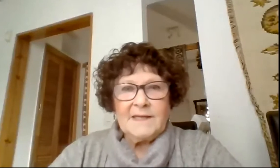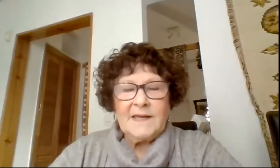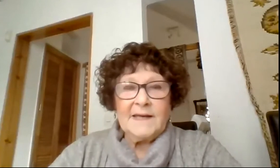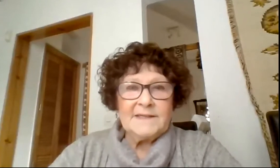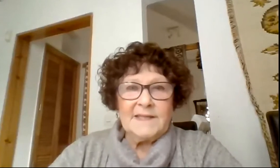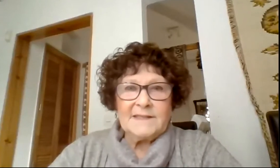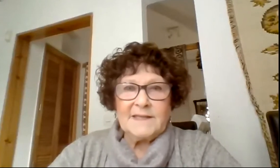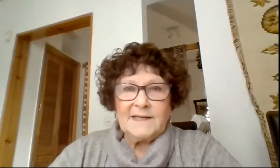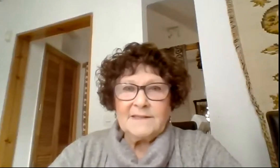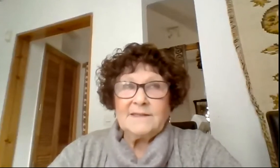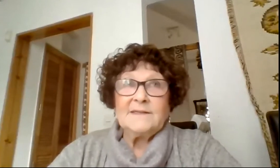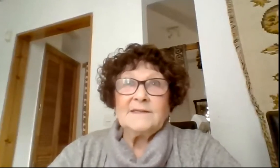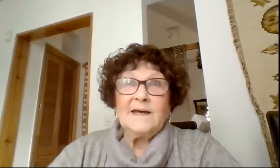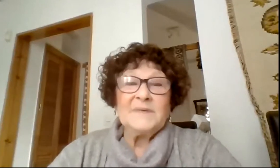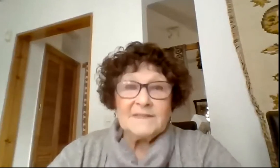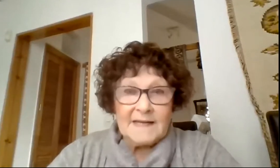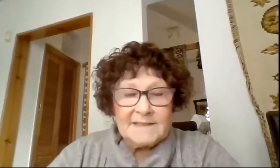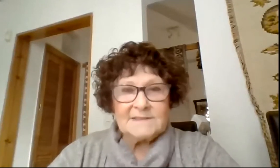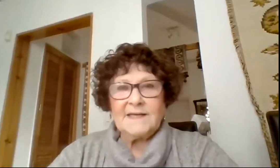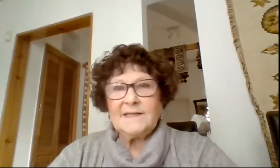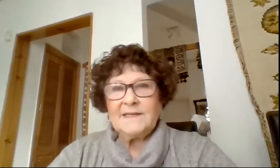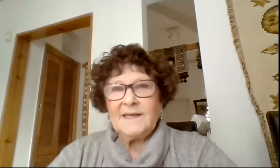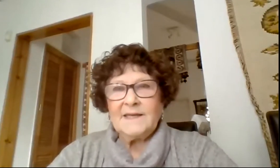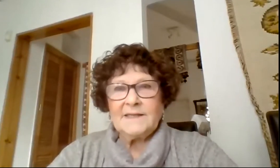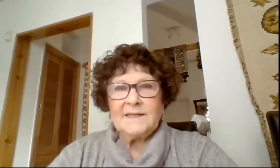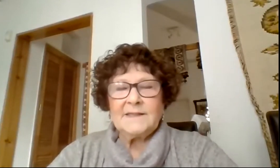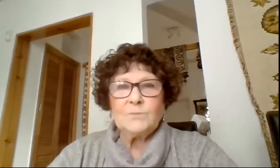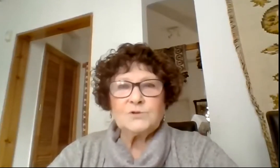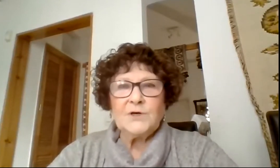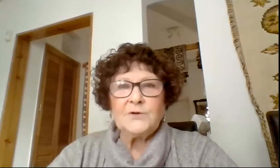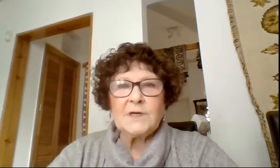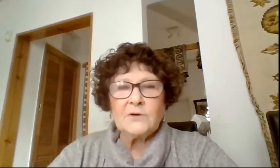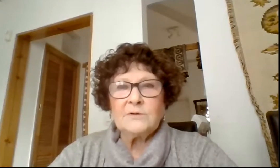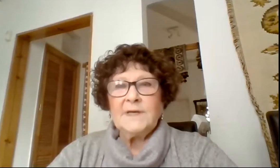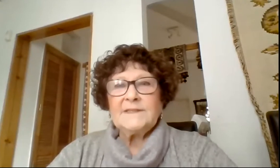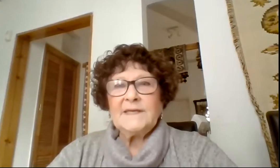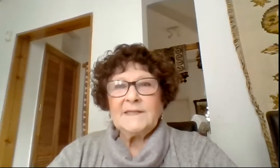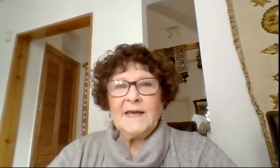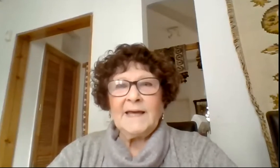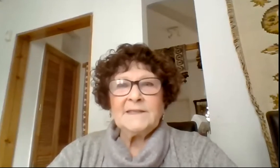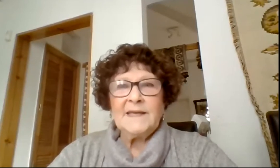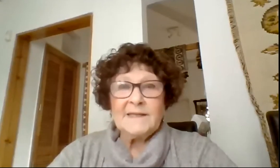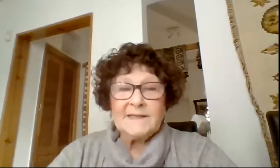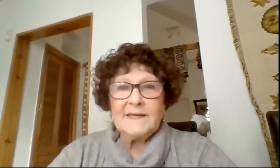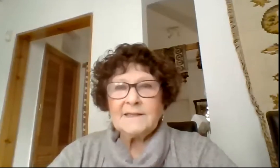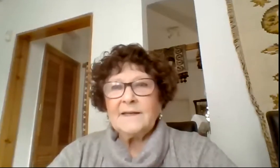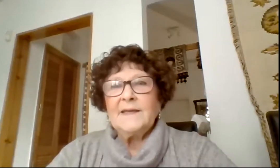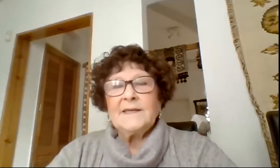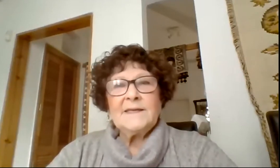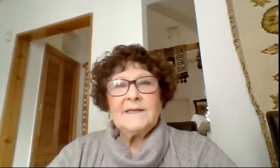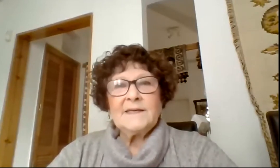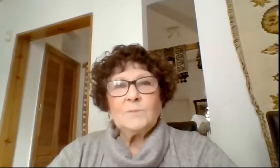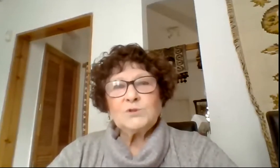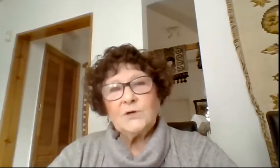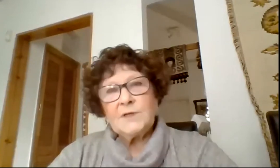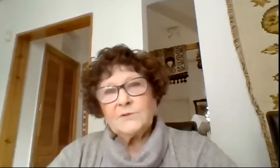una arquitecta ambientalista que en el Museo ICO tiene, Anne Heringen,